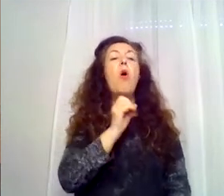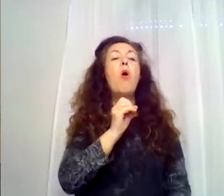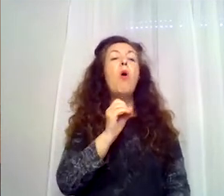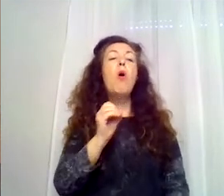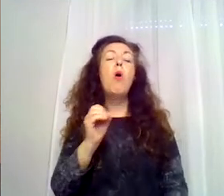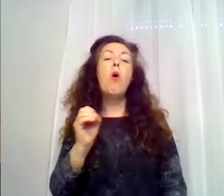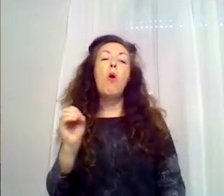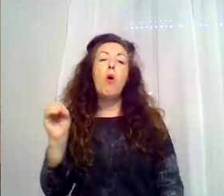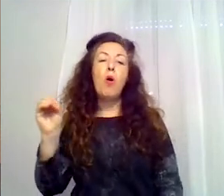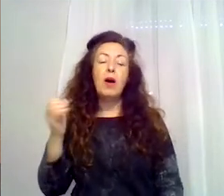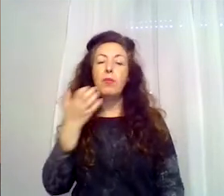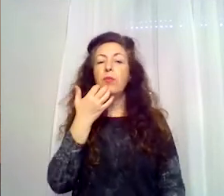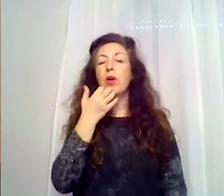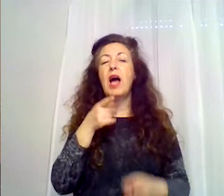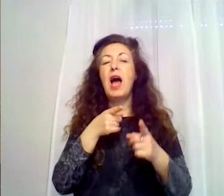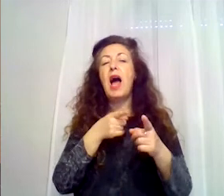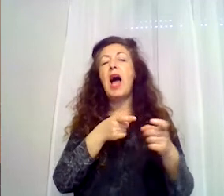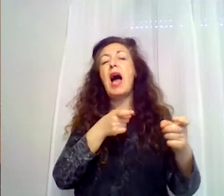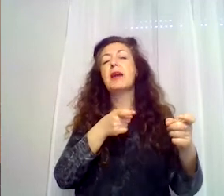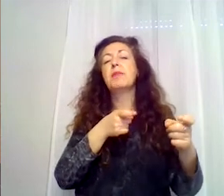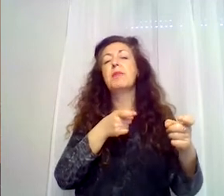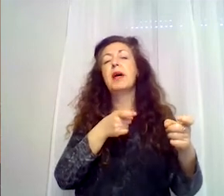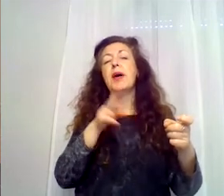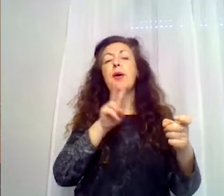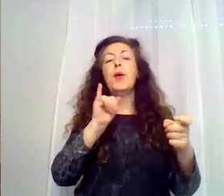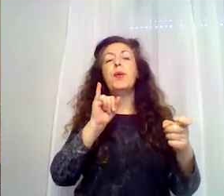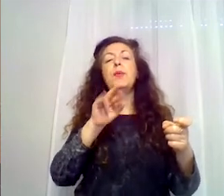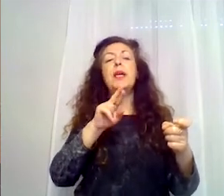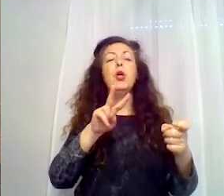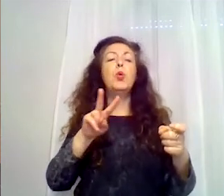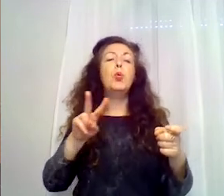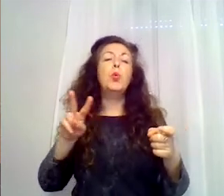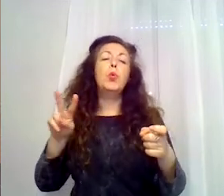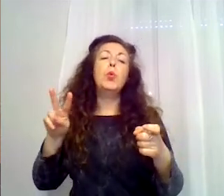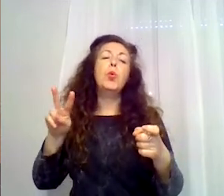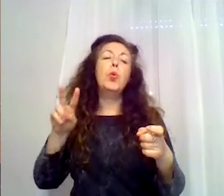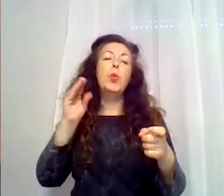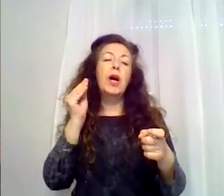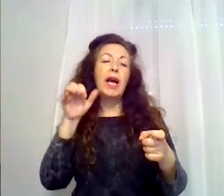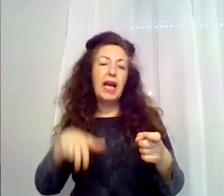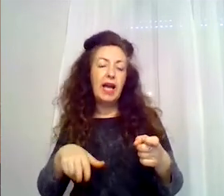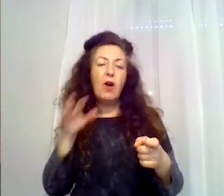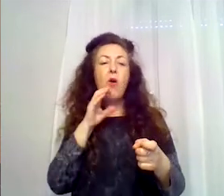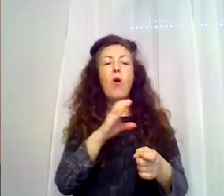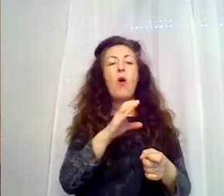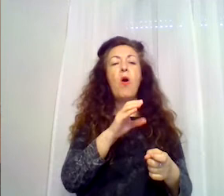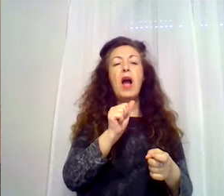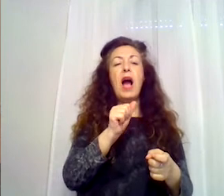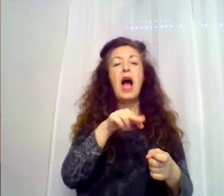los españoles y los italianos cuando intentan imitar la métrica clásica, es decir,